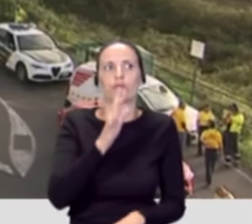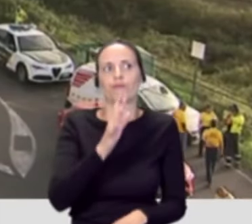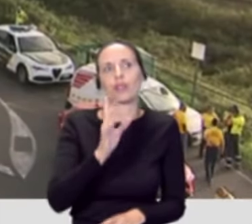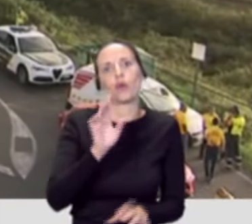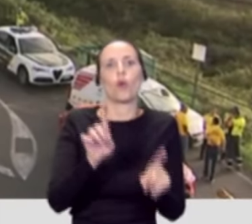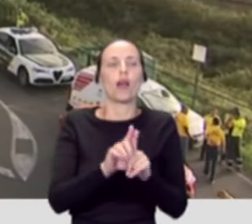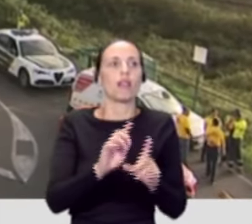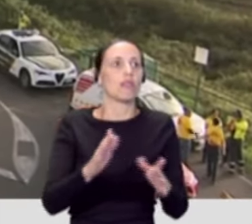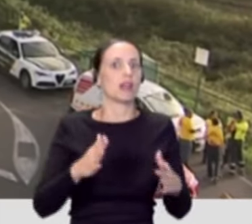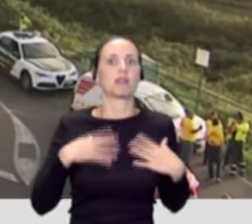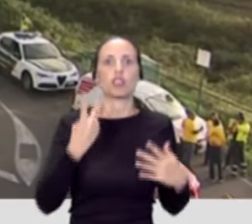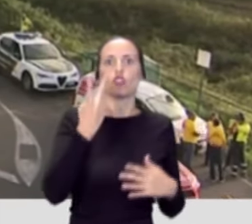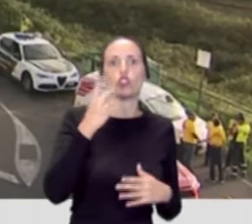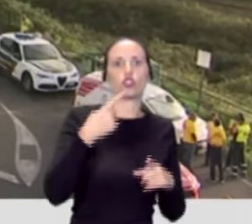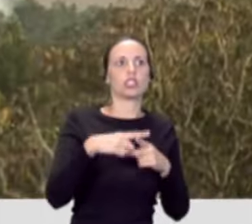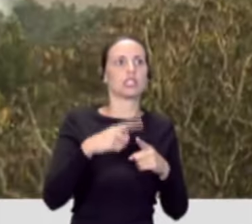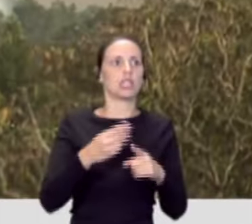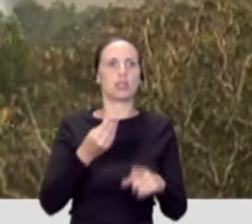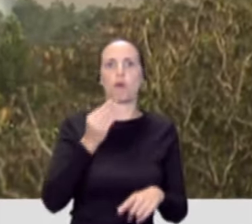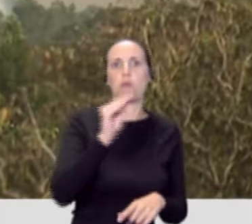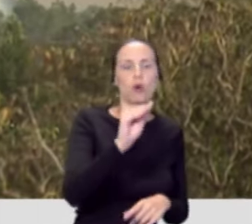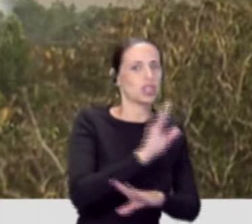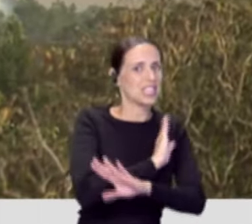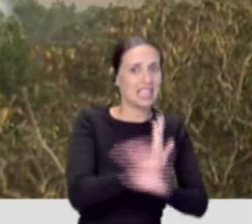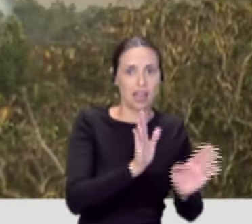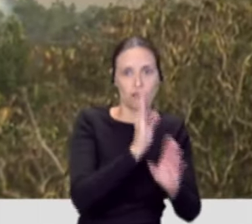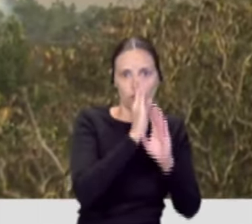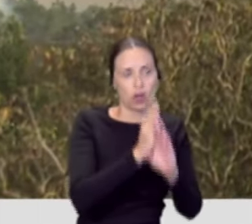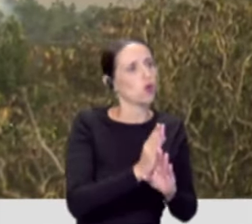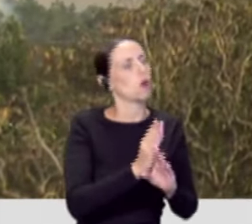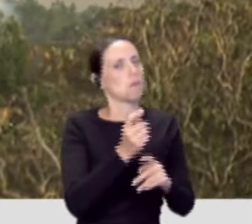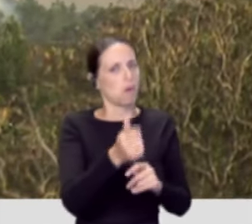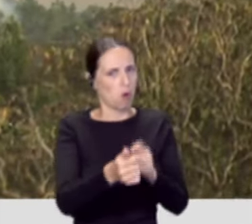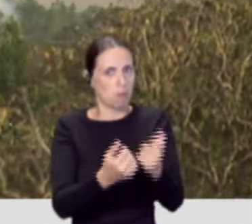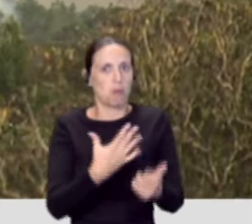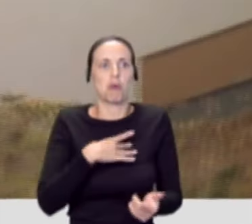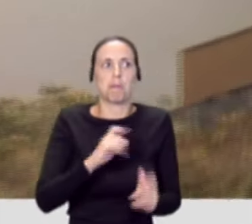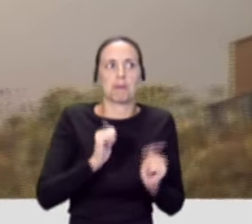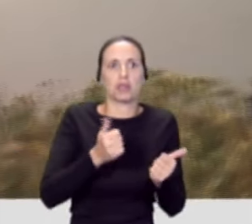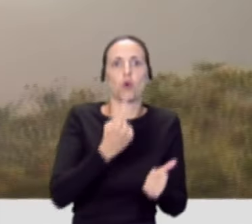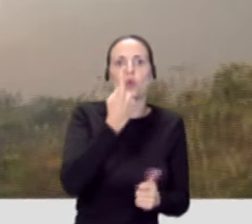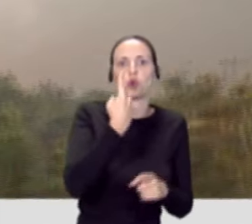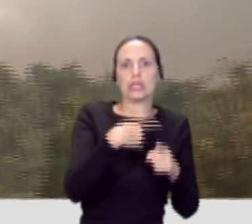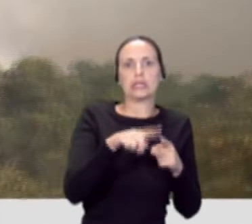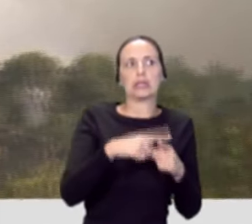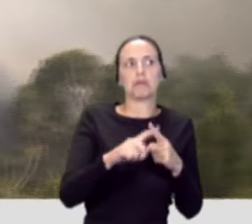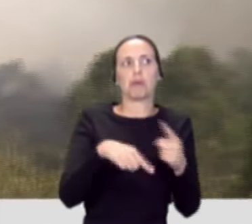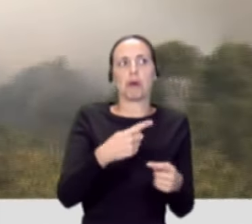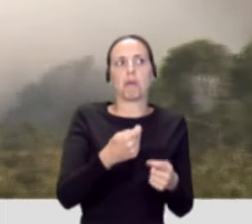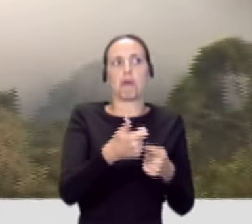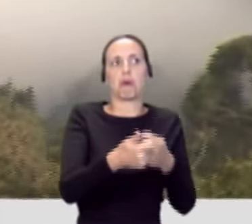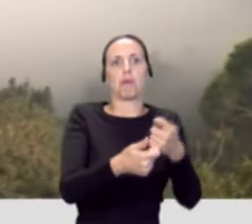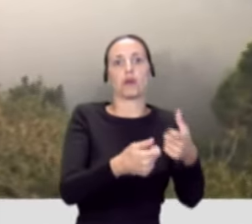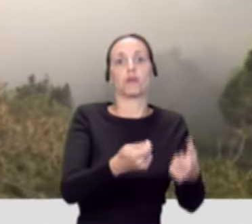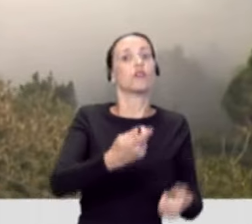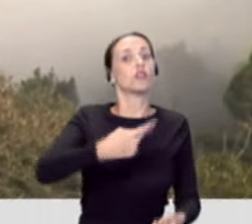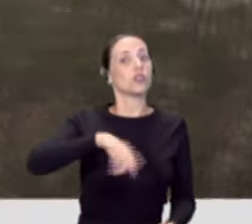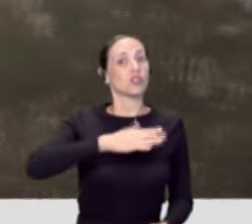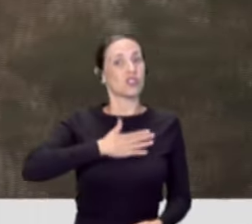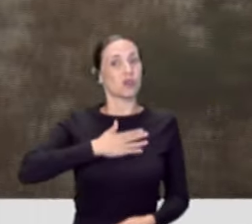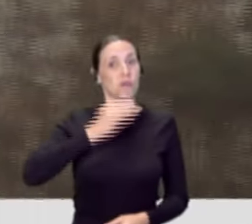uno e ir mirando, y después tiene que ser, ya digo, totalmente finalista. Nosotros desde Profor pensamos que tiene que ir sobre todo a